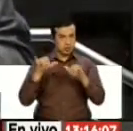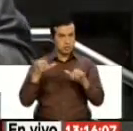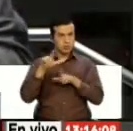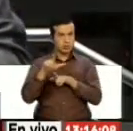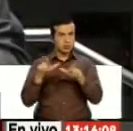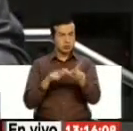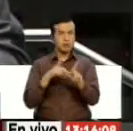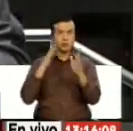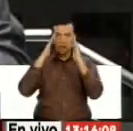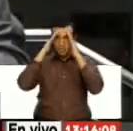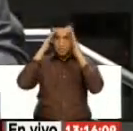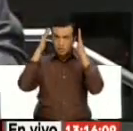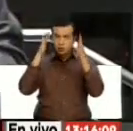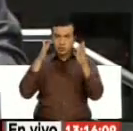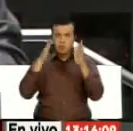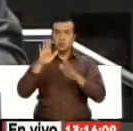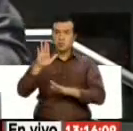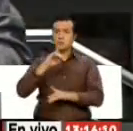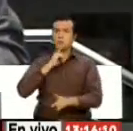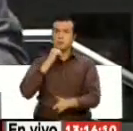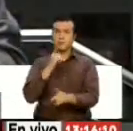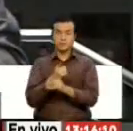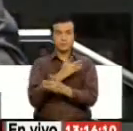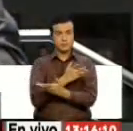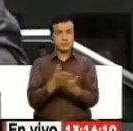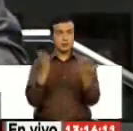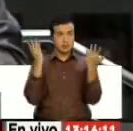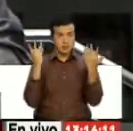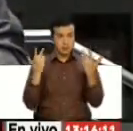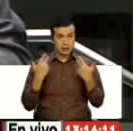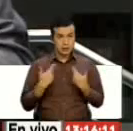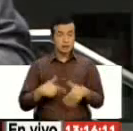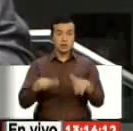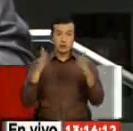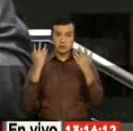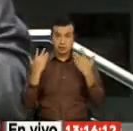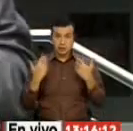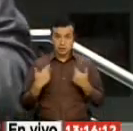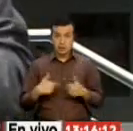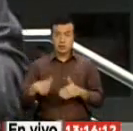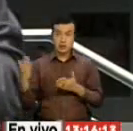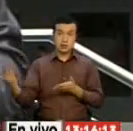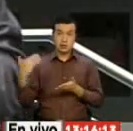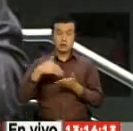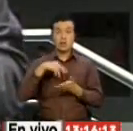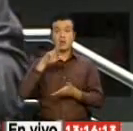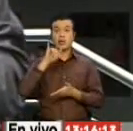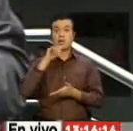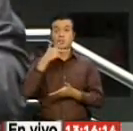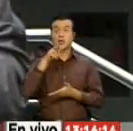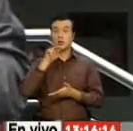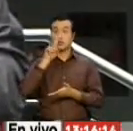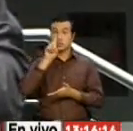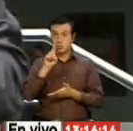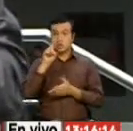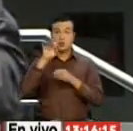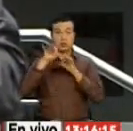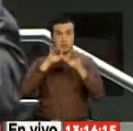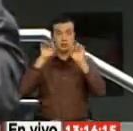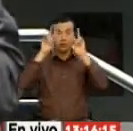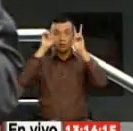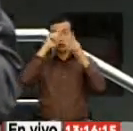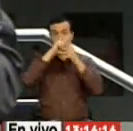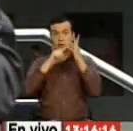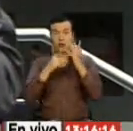punto en atención a ese compromiso. El rato que contemos ya con la presencia de Richard Espinosa aquí para ampliar